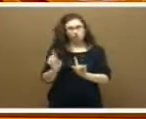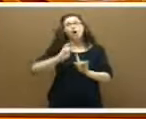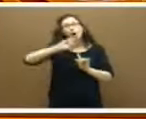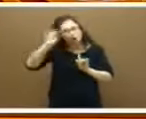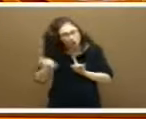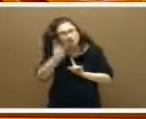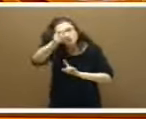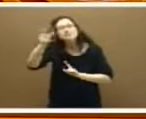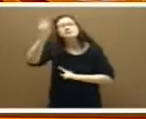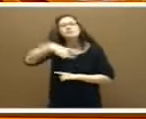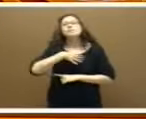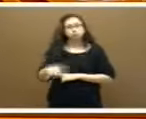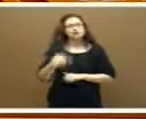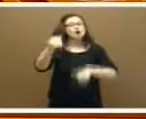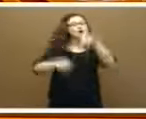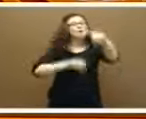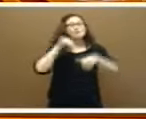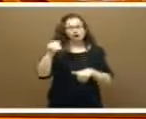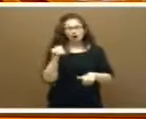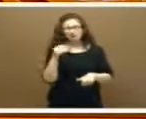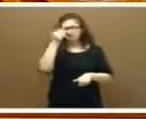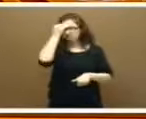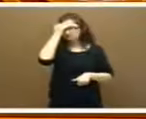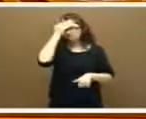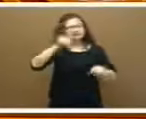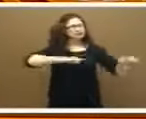pueden convocarla, que creo que es